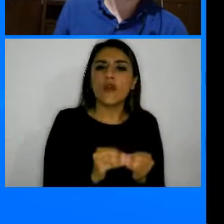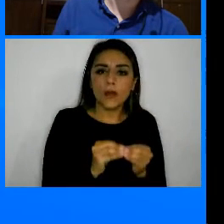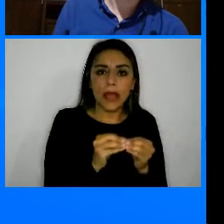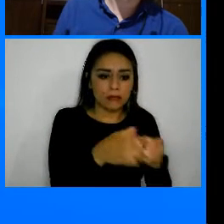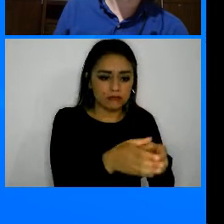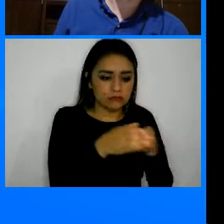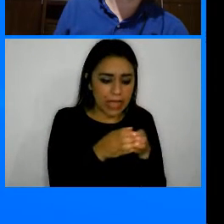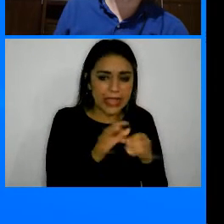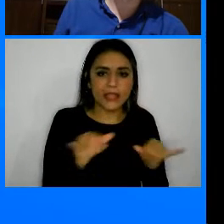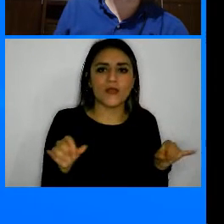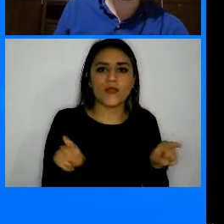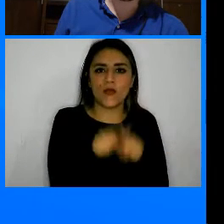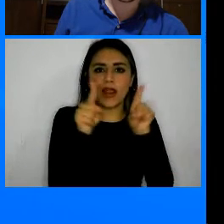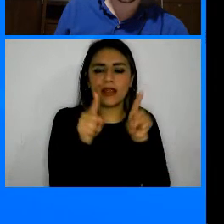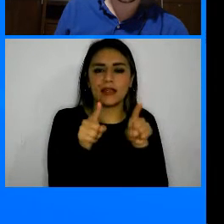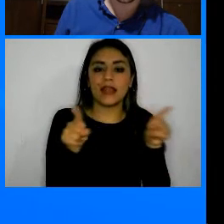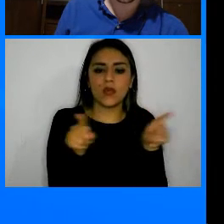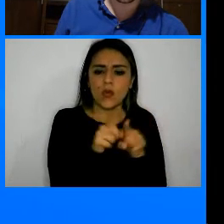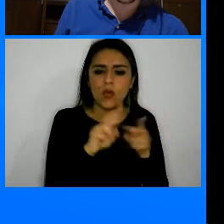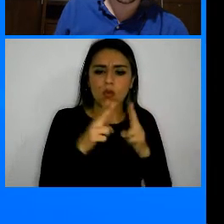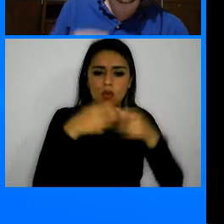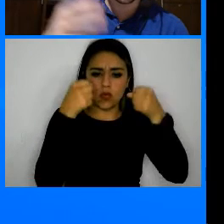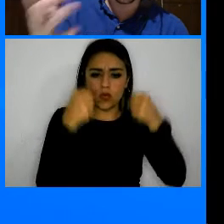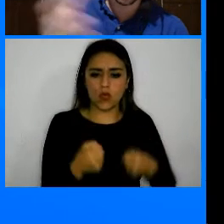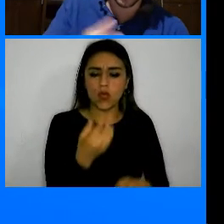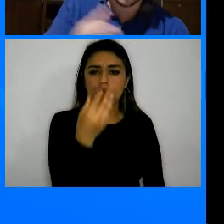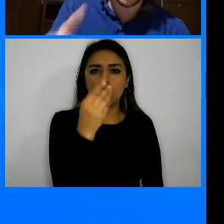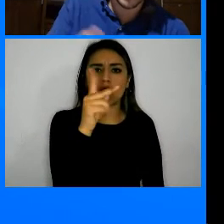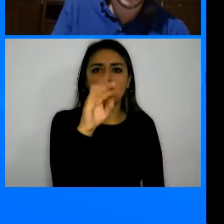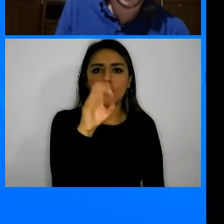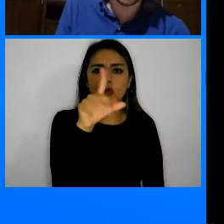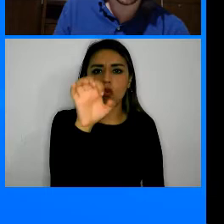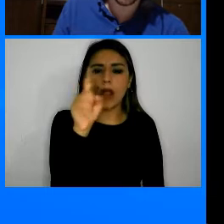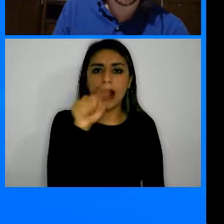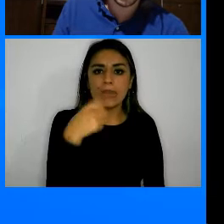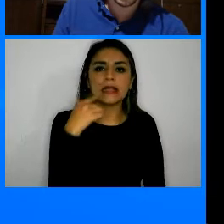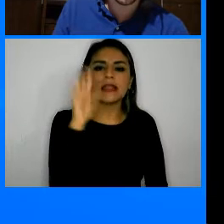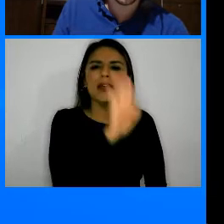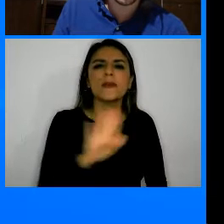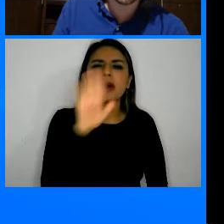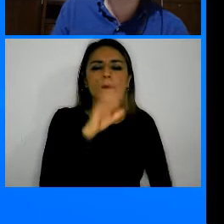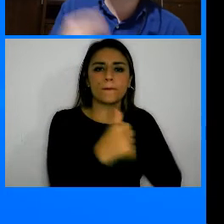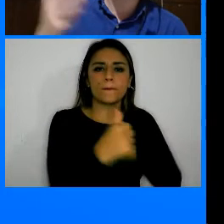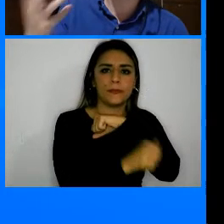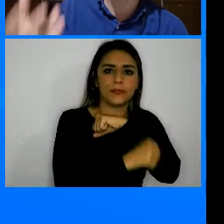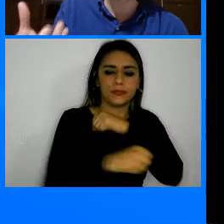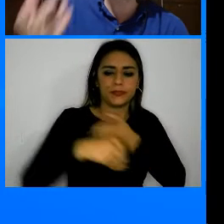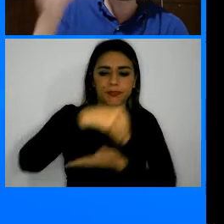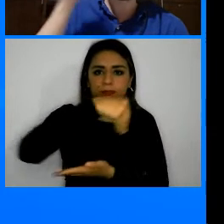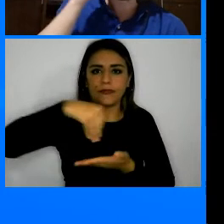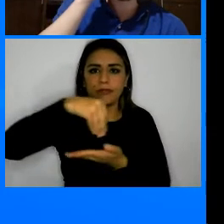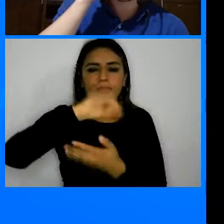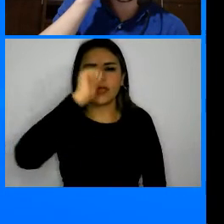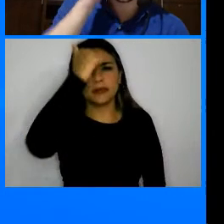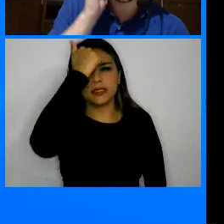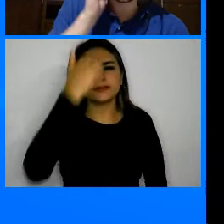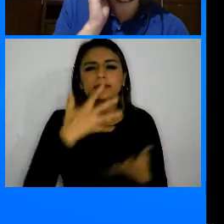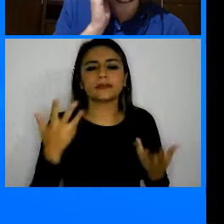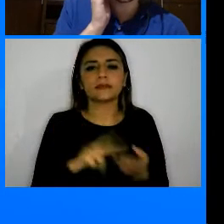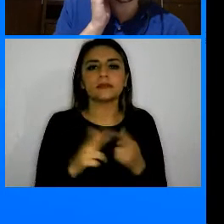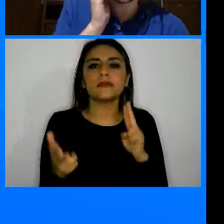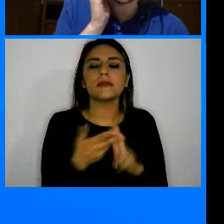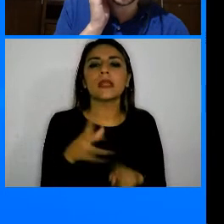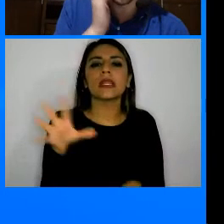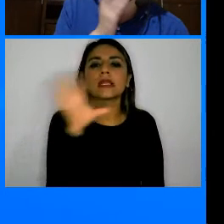guane. Los guanes se asentaron entre los actuales departamentos de Boyacá y Santander, principalmente alrededor